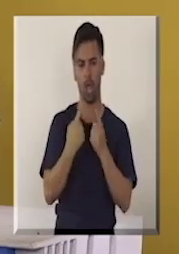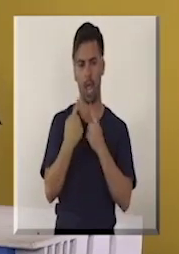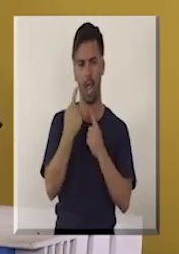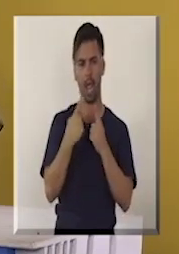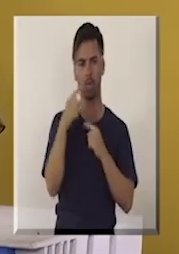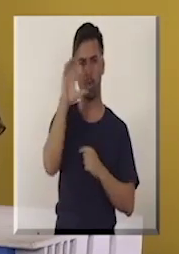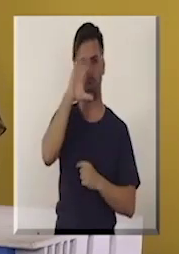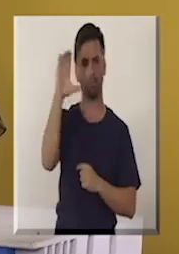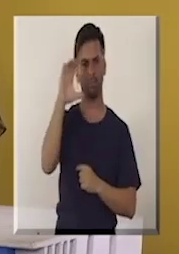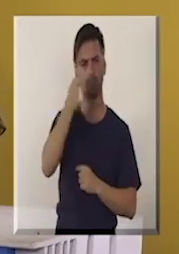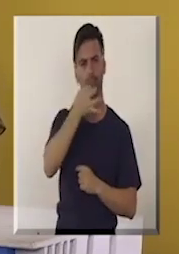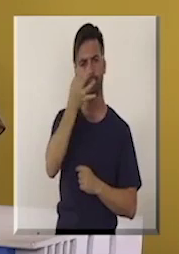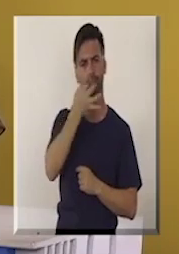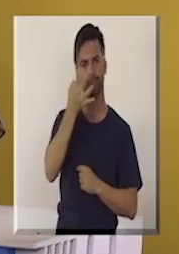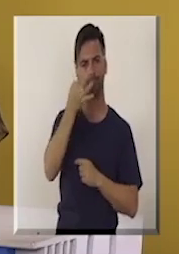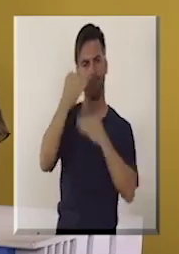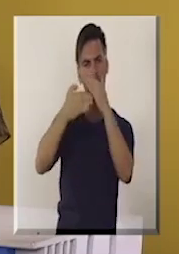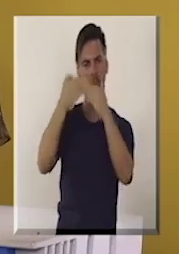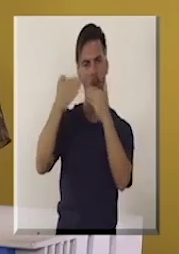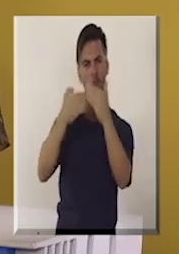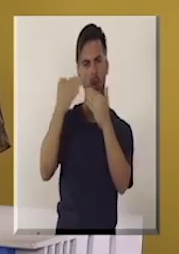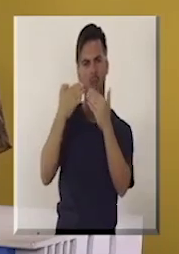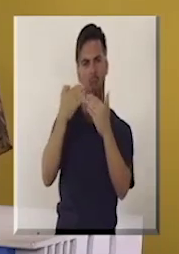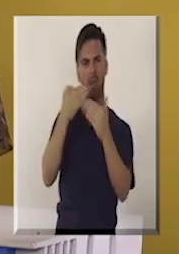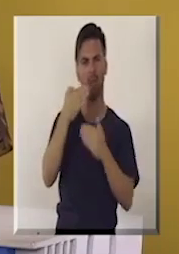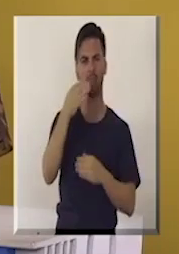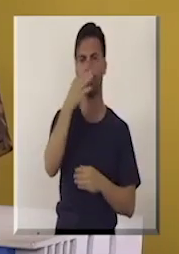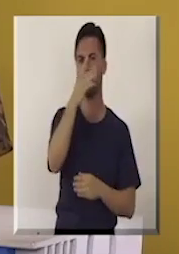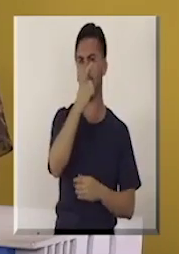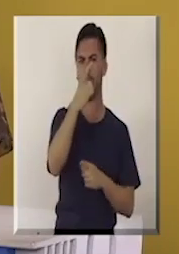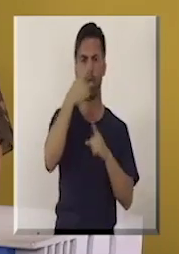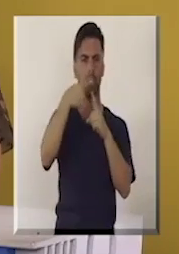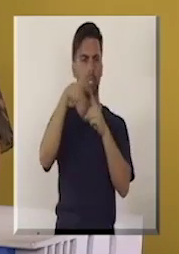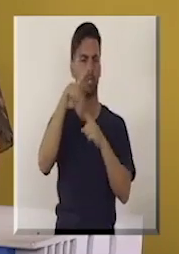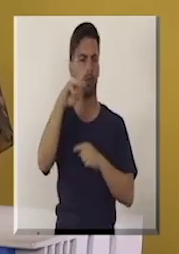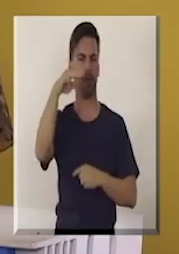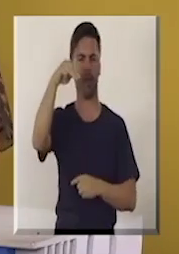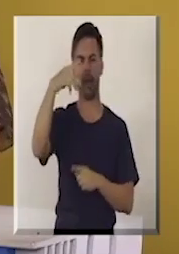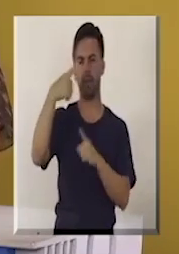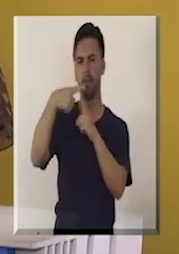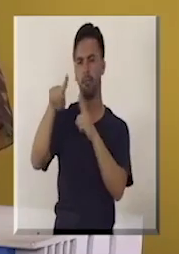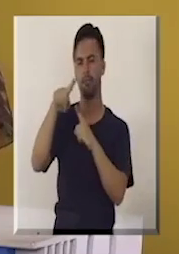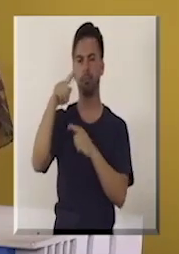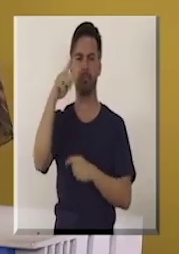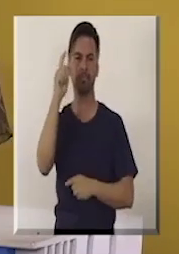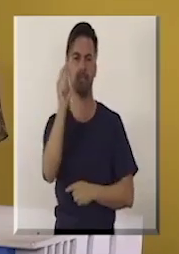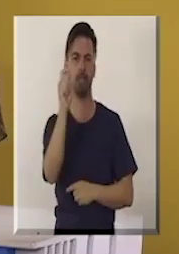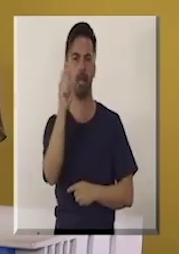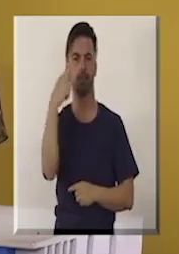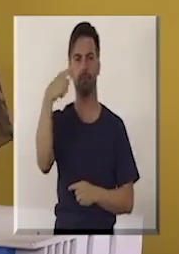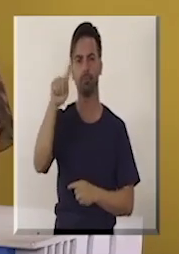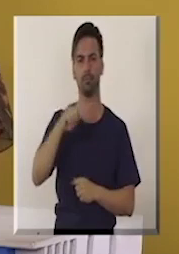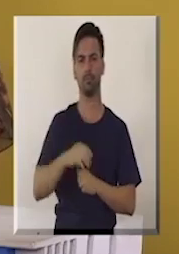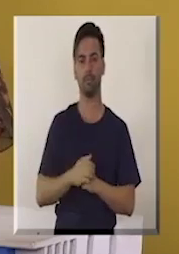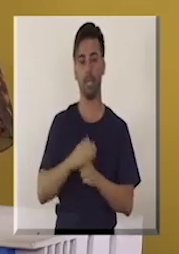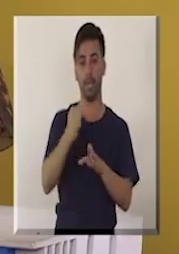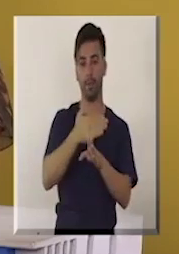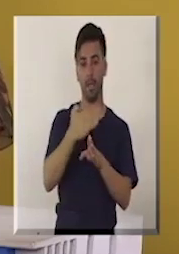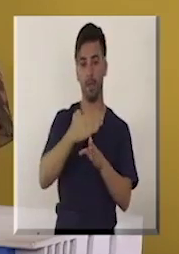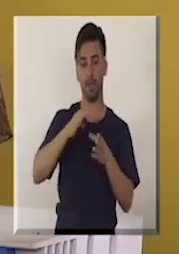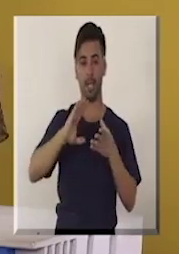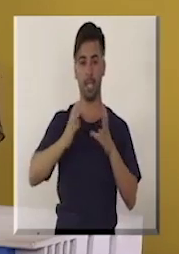diferentes expresiones algebraicas. Pero estas expresiones algebraicas se clasifican de diferentes